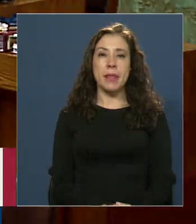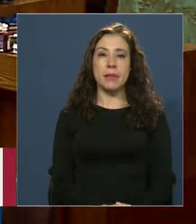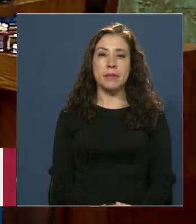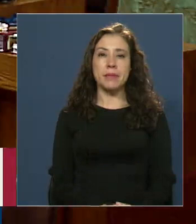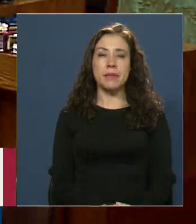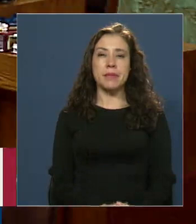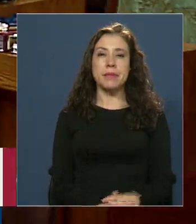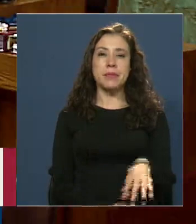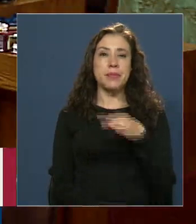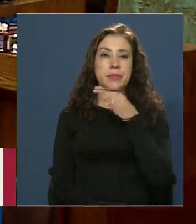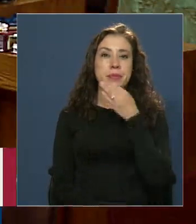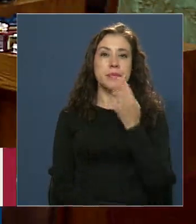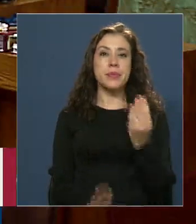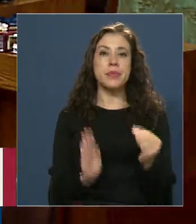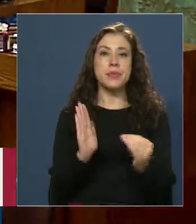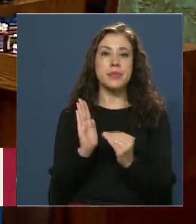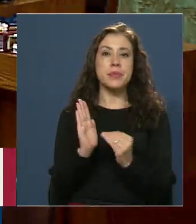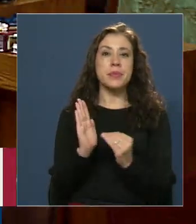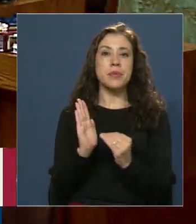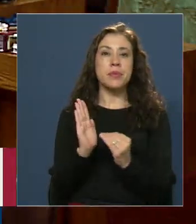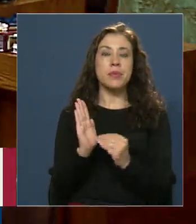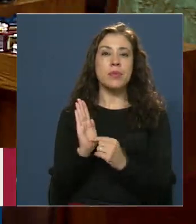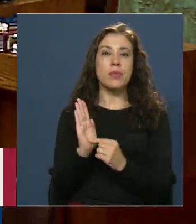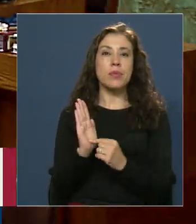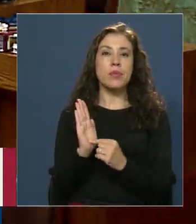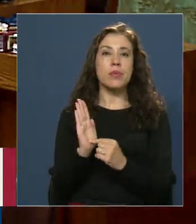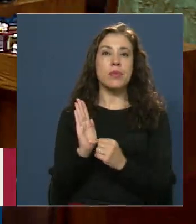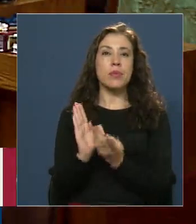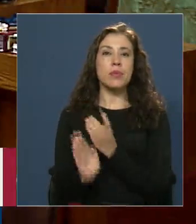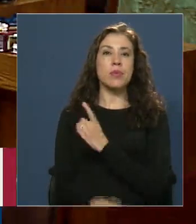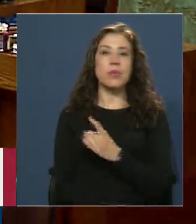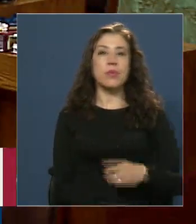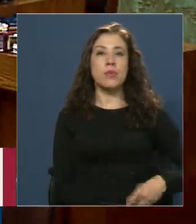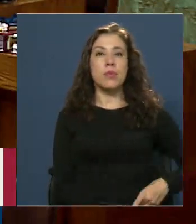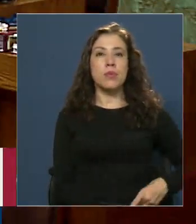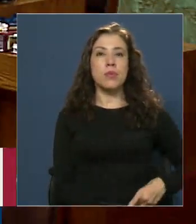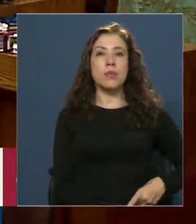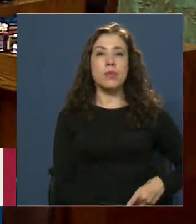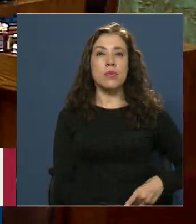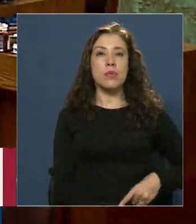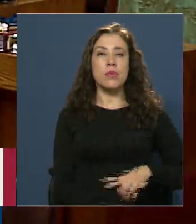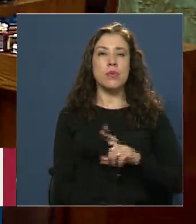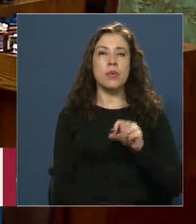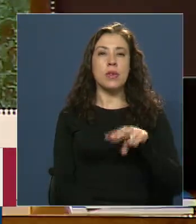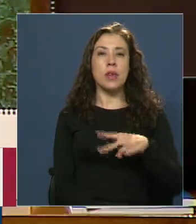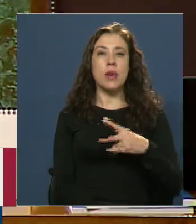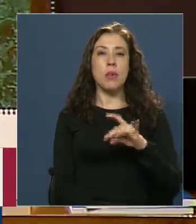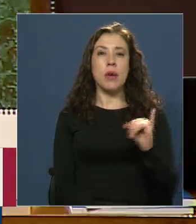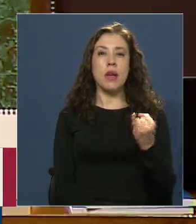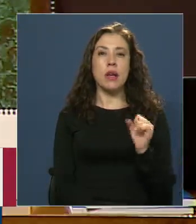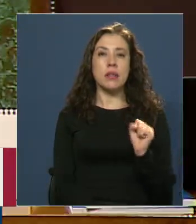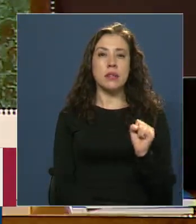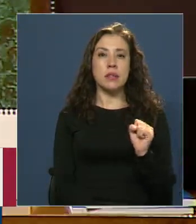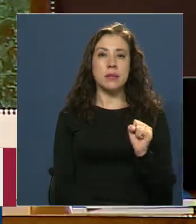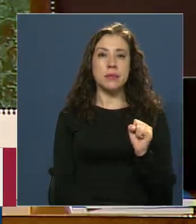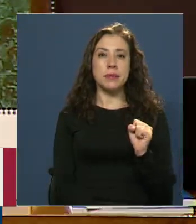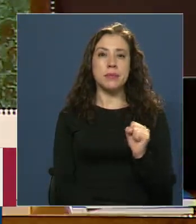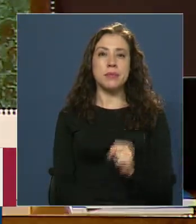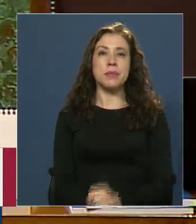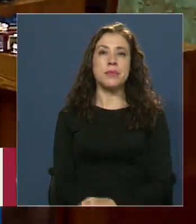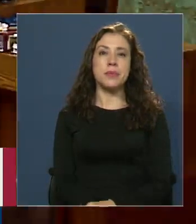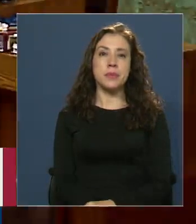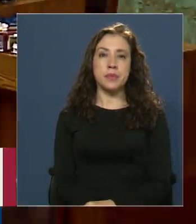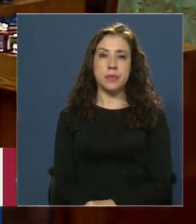Para hablar a favor, se encuentra inscrito el honorable diputado don Gustavo Sangüesa, que le cedo de inmediato la palabra.